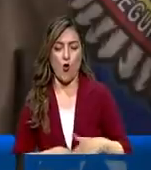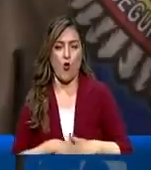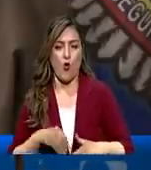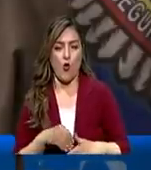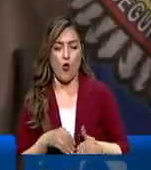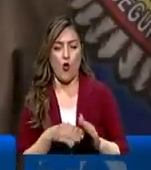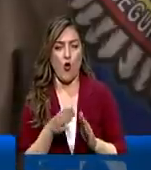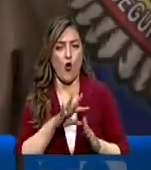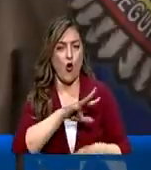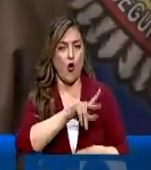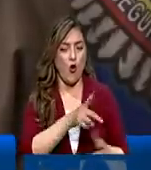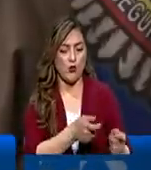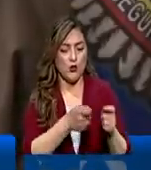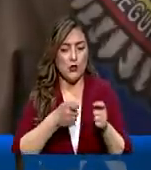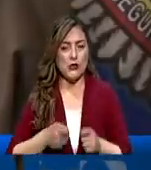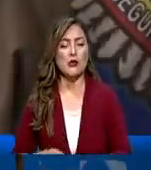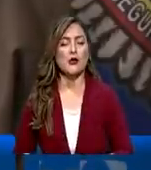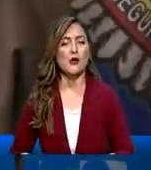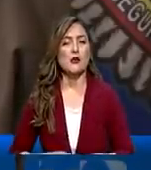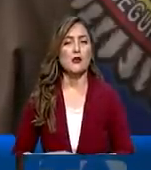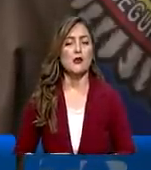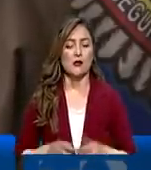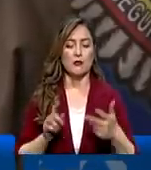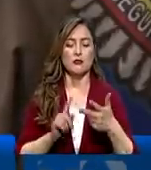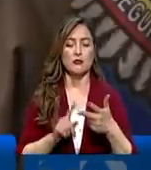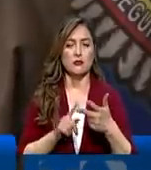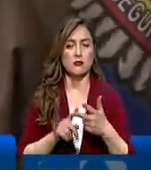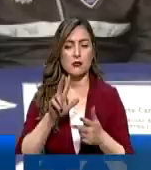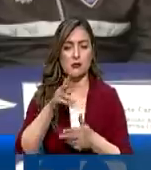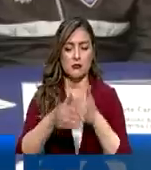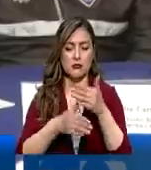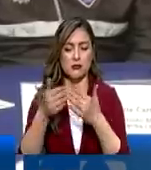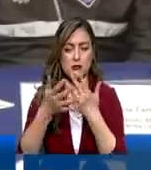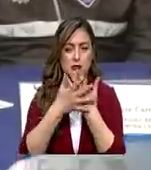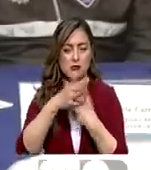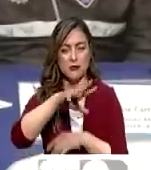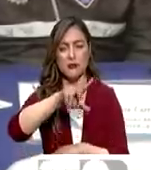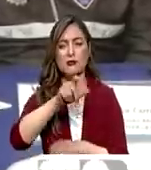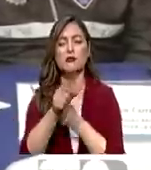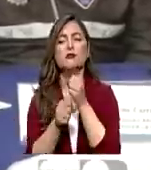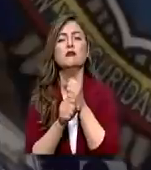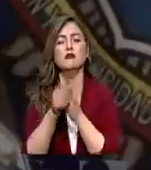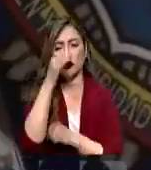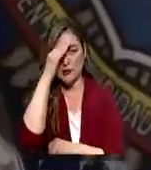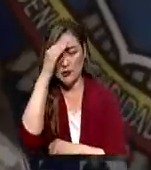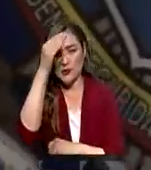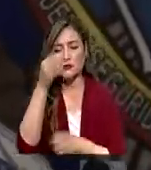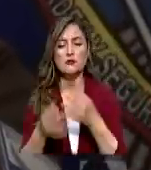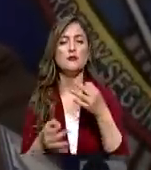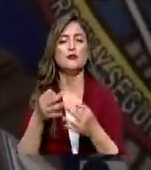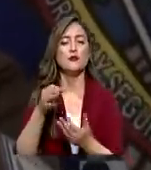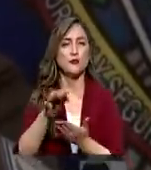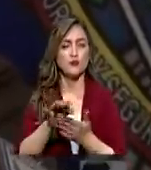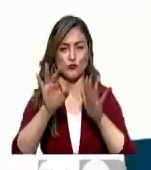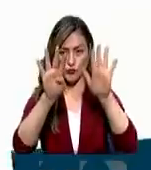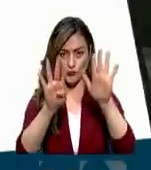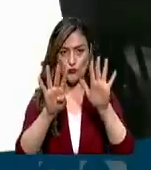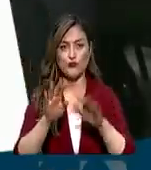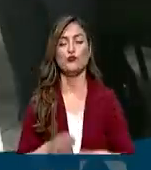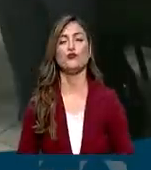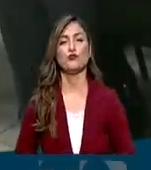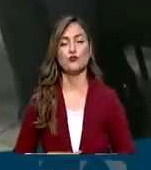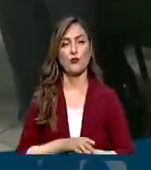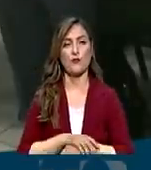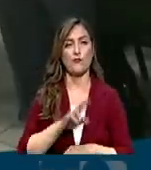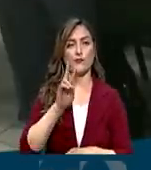36 años, registra 3 procesos judiciales por robo. En lo que va del año, la Policía Judicial de la Zona 9 ha